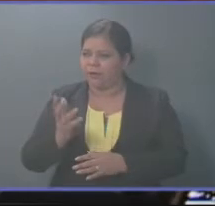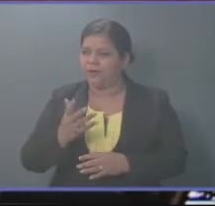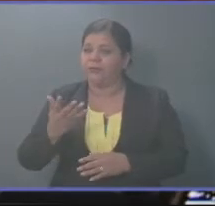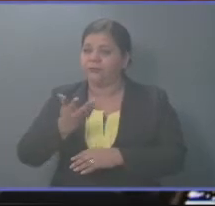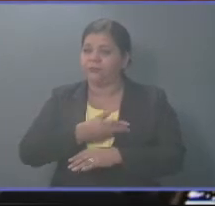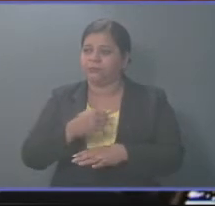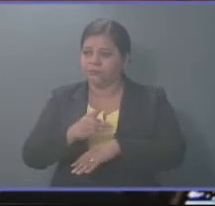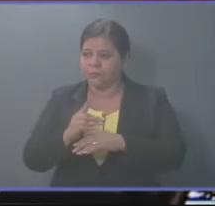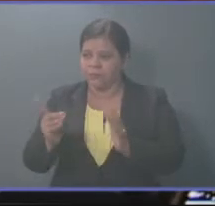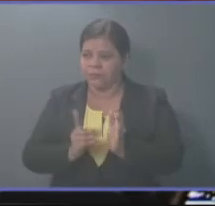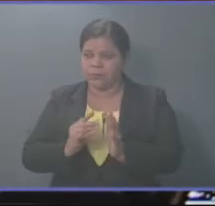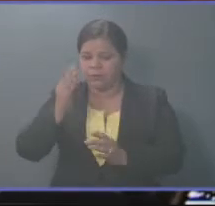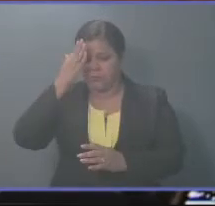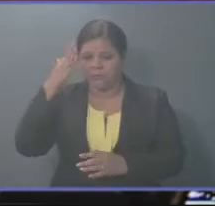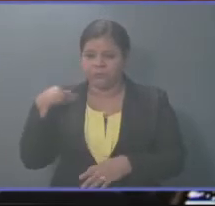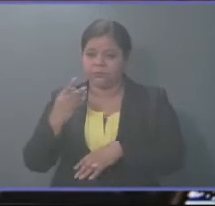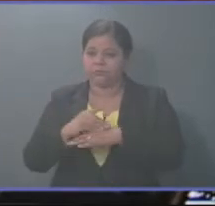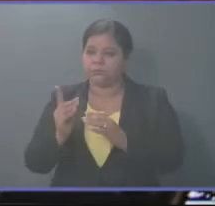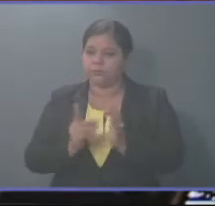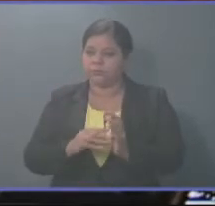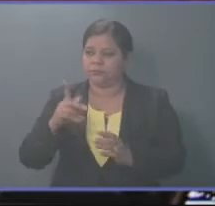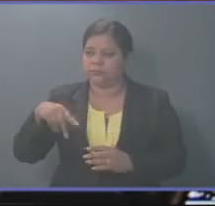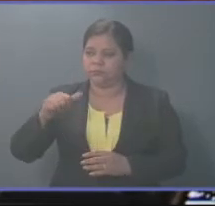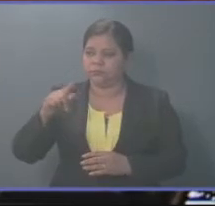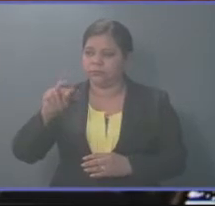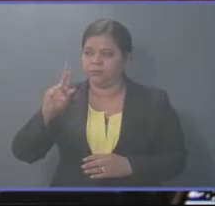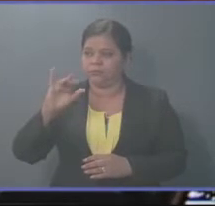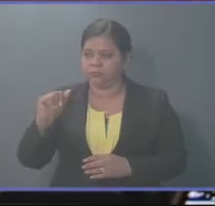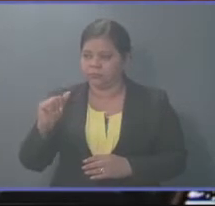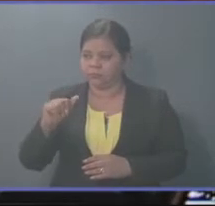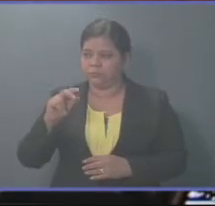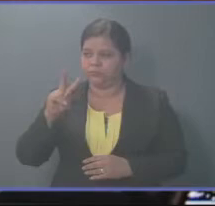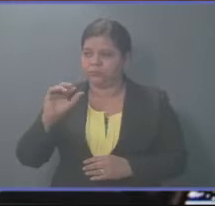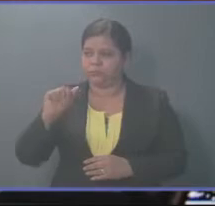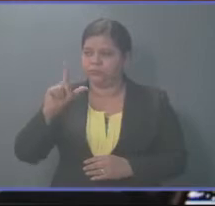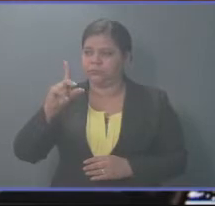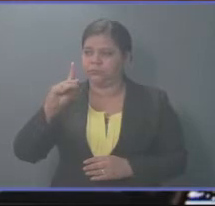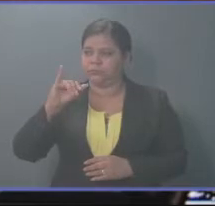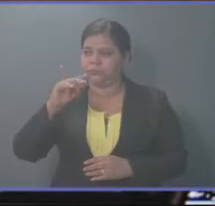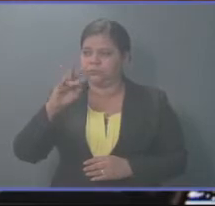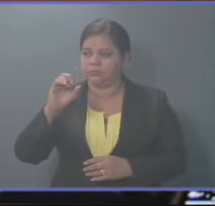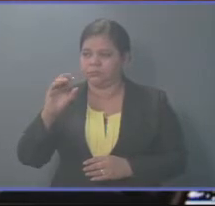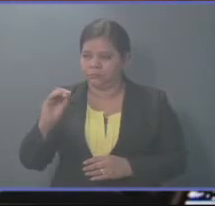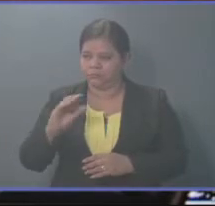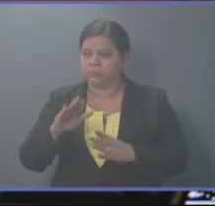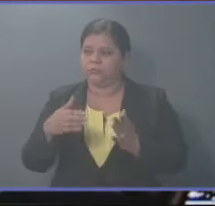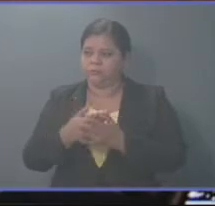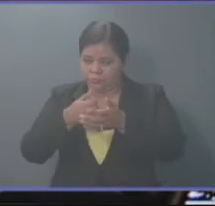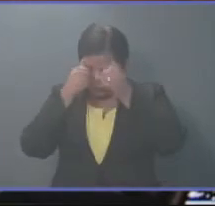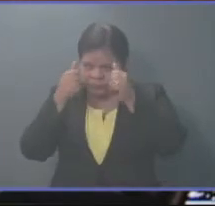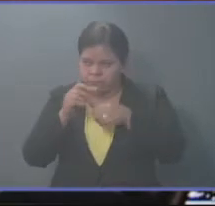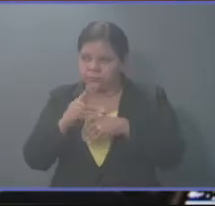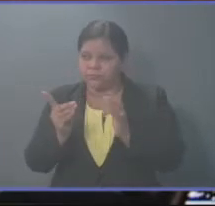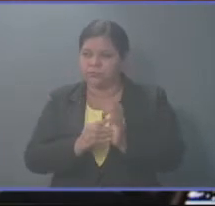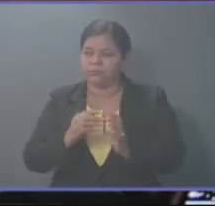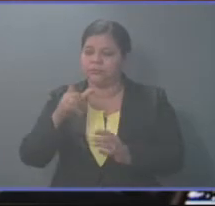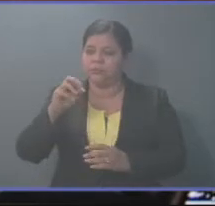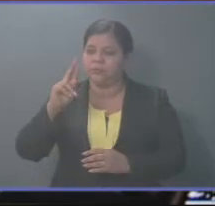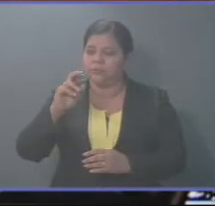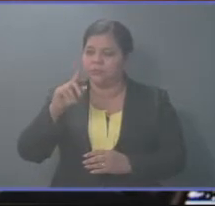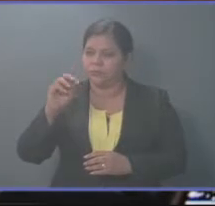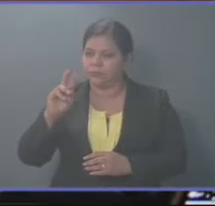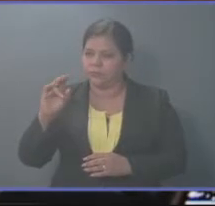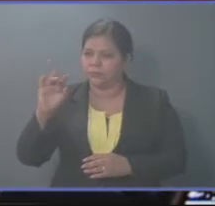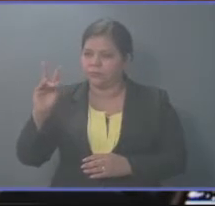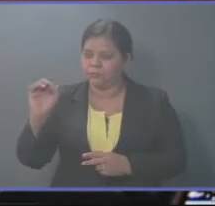diputados y diputadas Patricia Elena Valdivieso de Gallardo, Dina Yamilet Argueta Avelar, Roberto Leonardo Bonilla Aguilar, Douglas